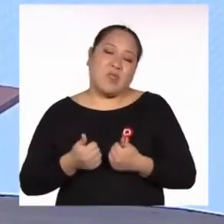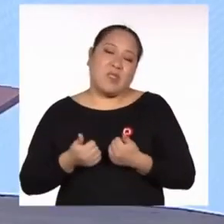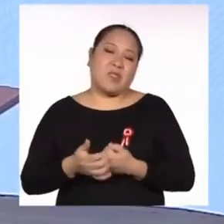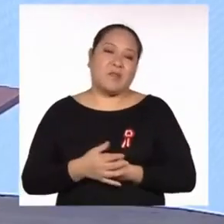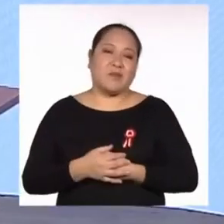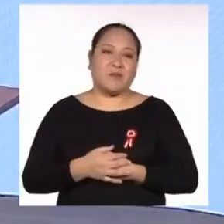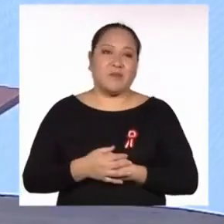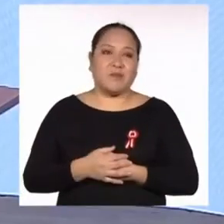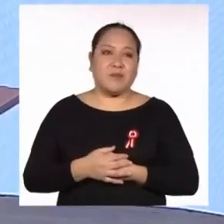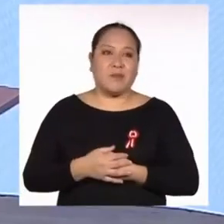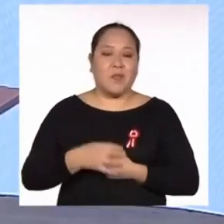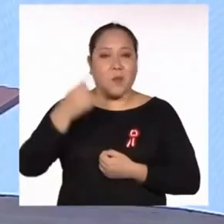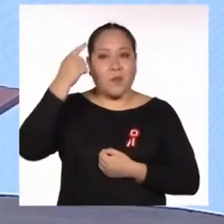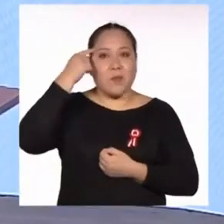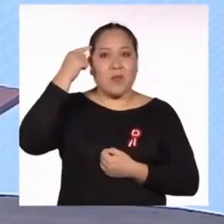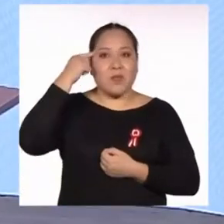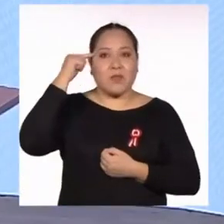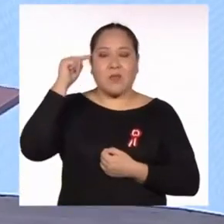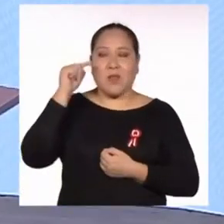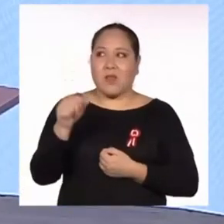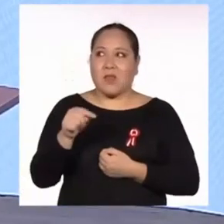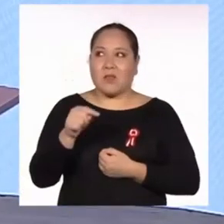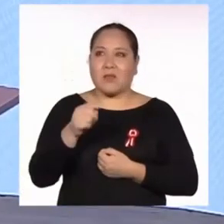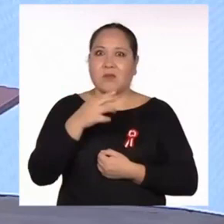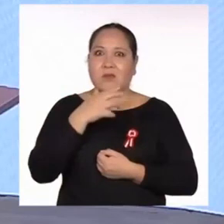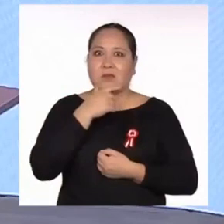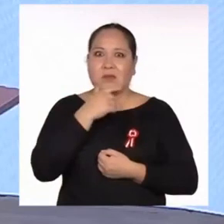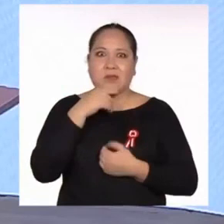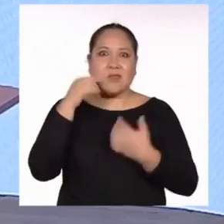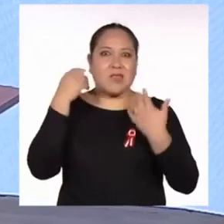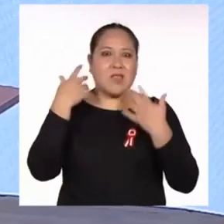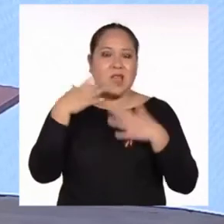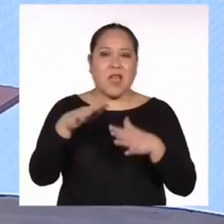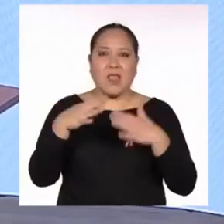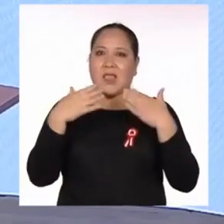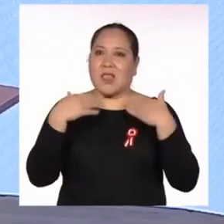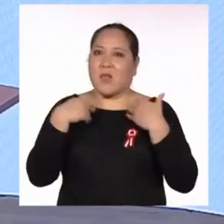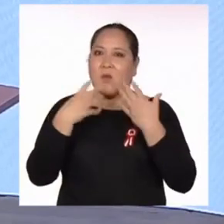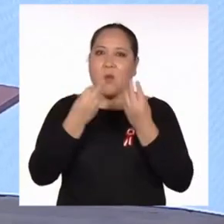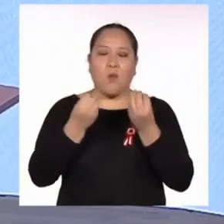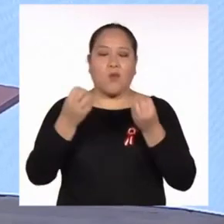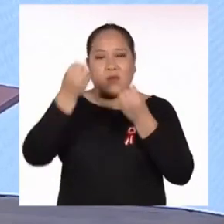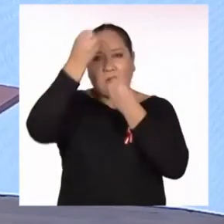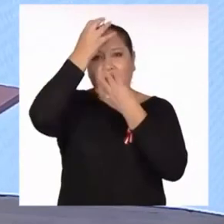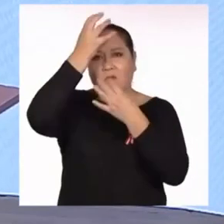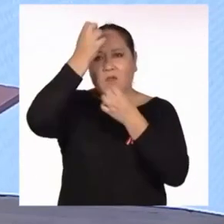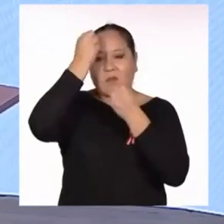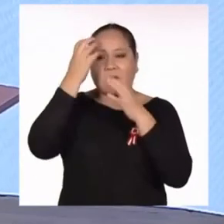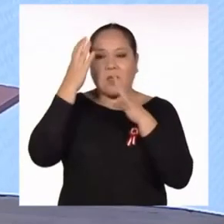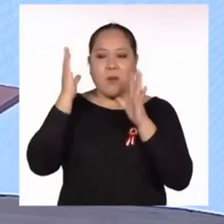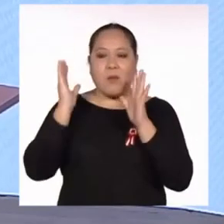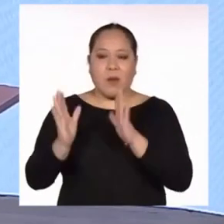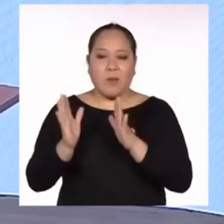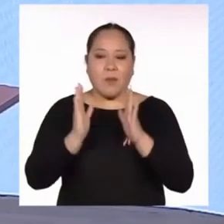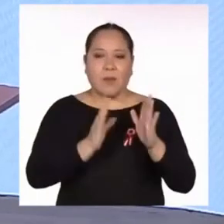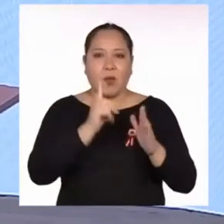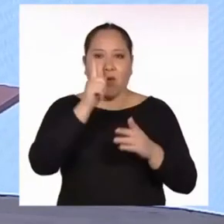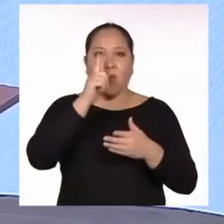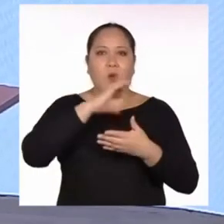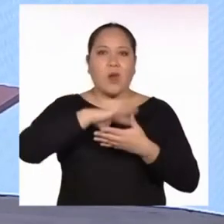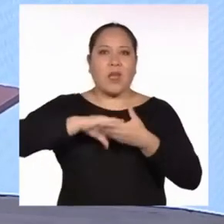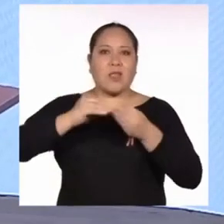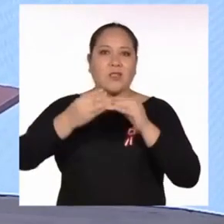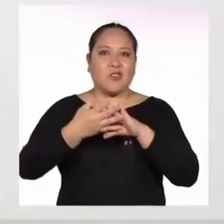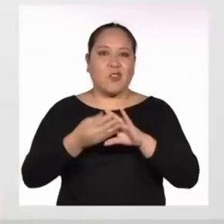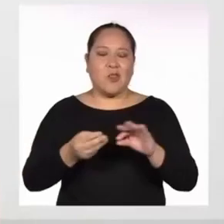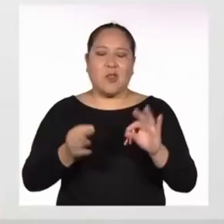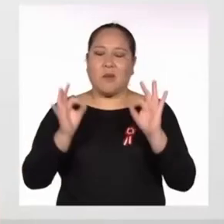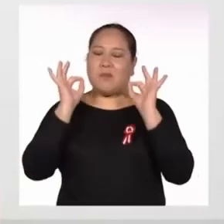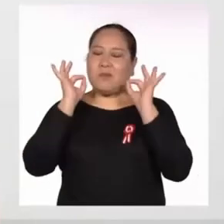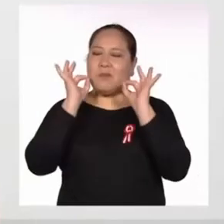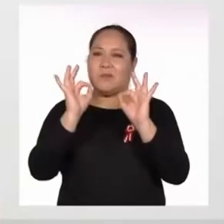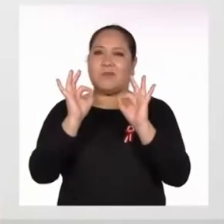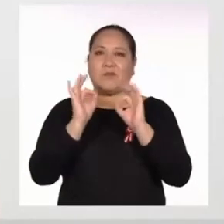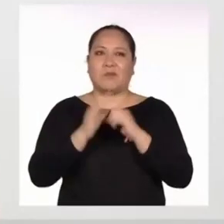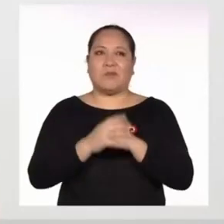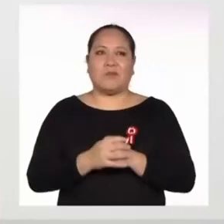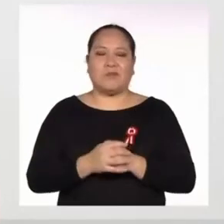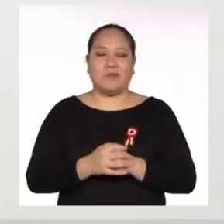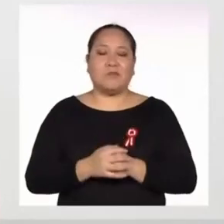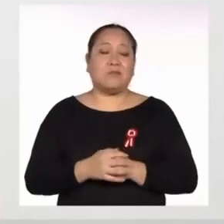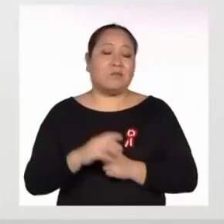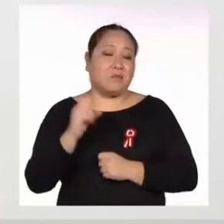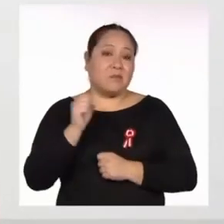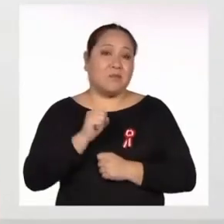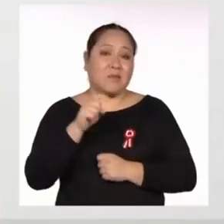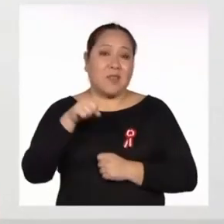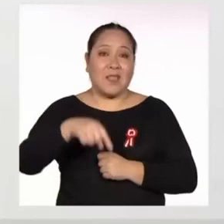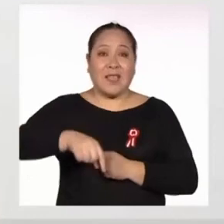creo que con esto ya tenemos material de antes sobra para armar una historia extraordinaria como debe